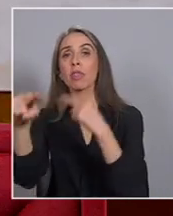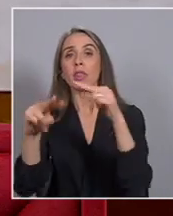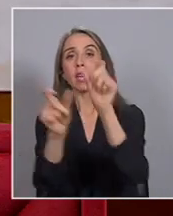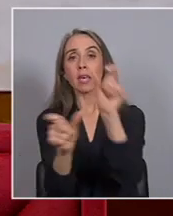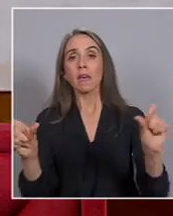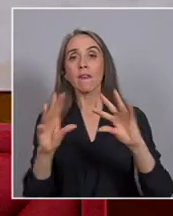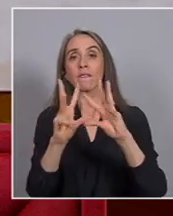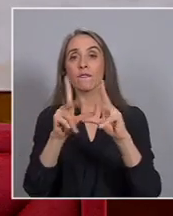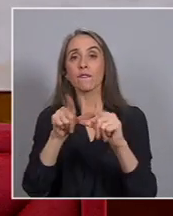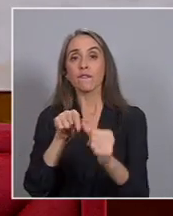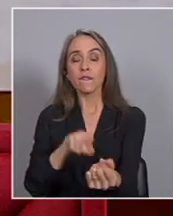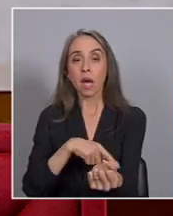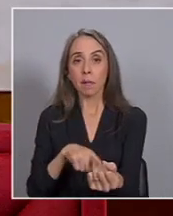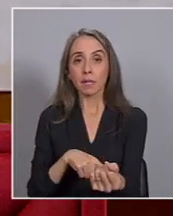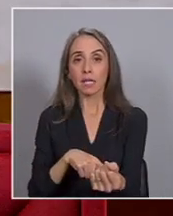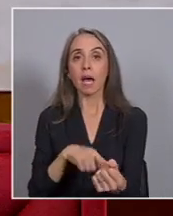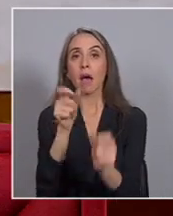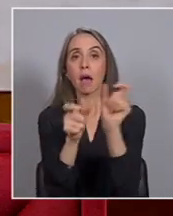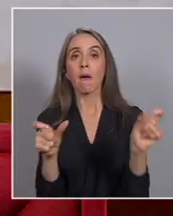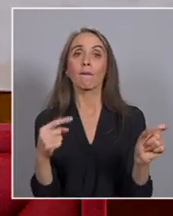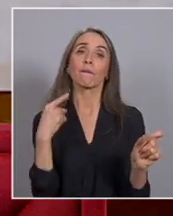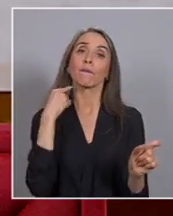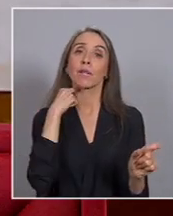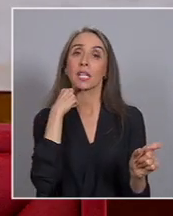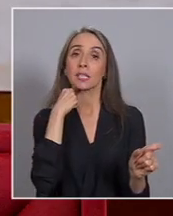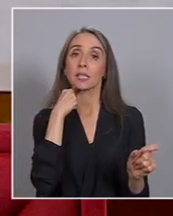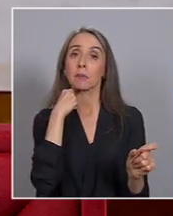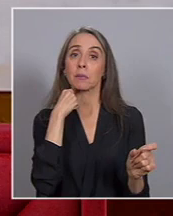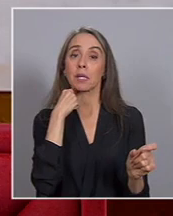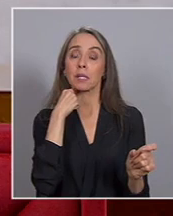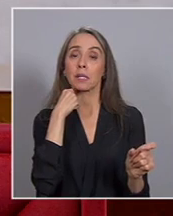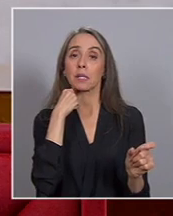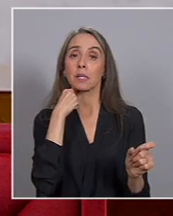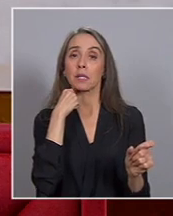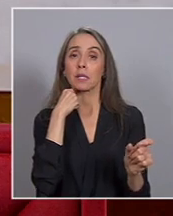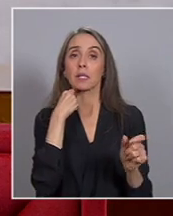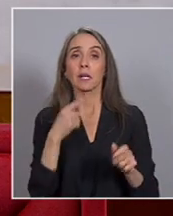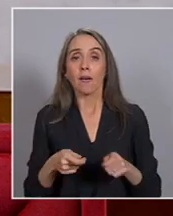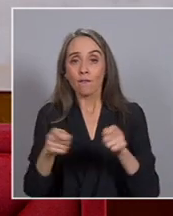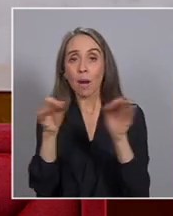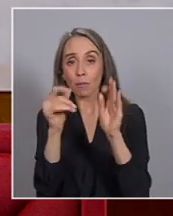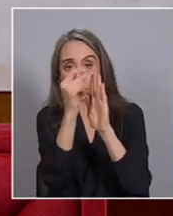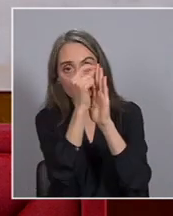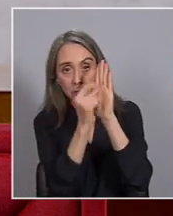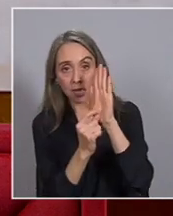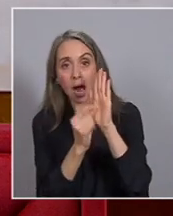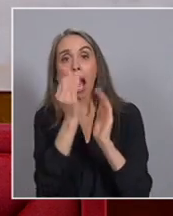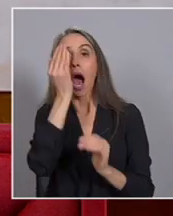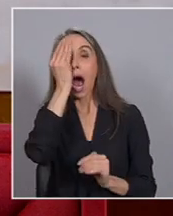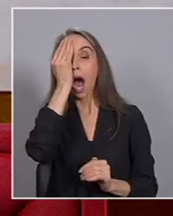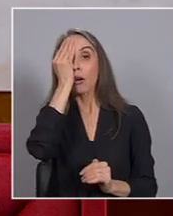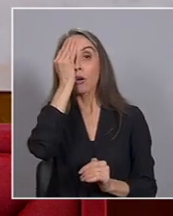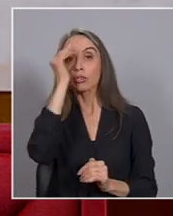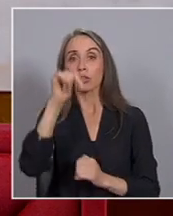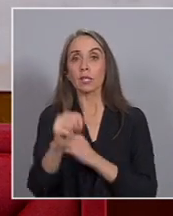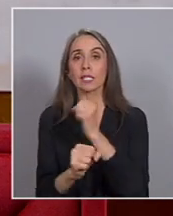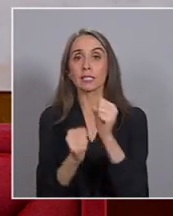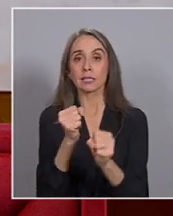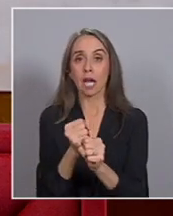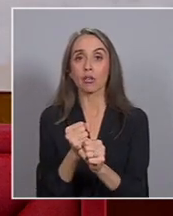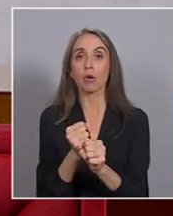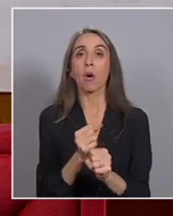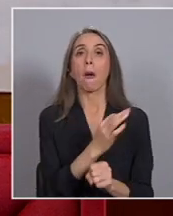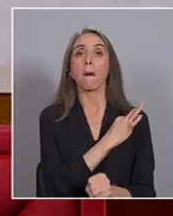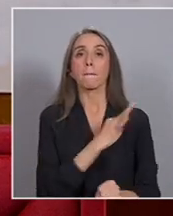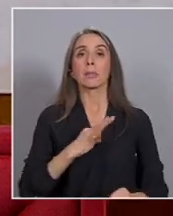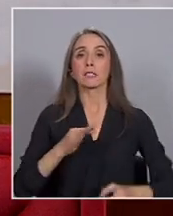familiares de víctimas y que presentaremos en detalle en agosto de este año desde el Ministerio